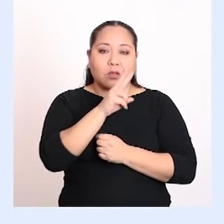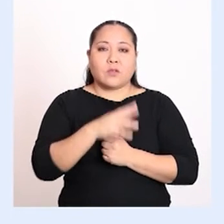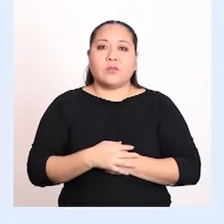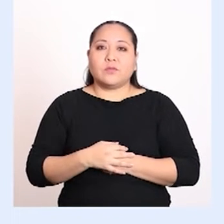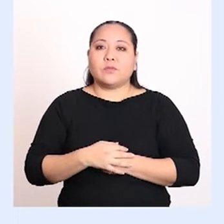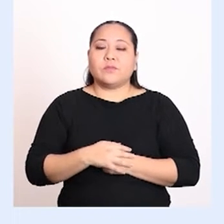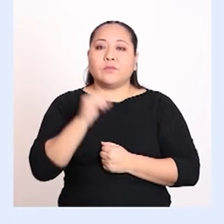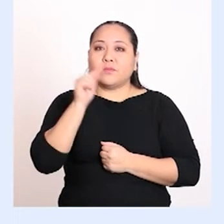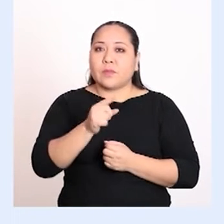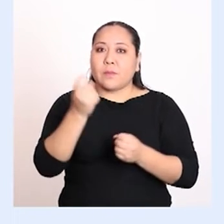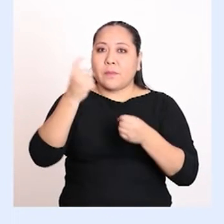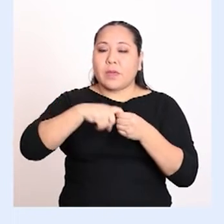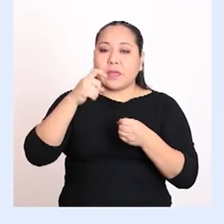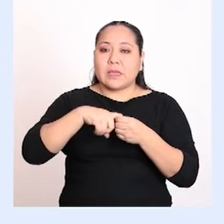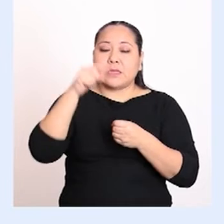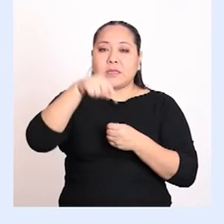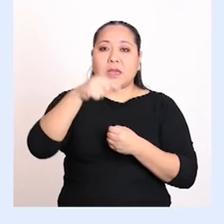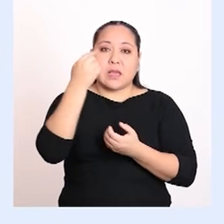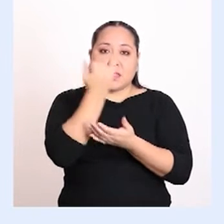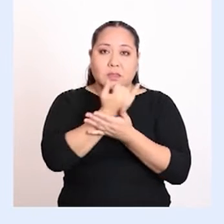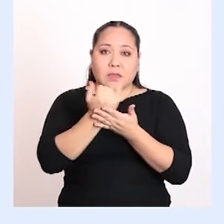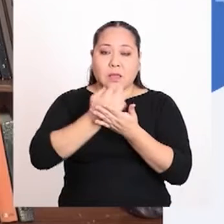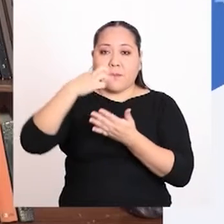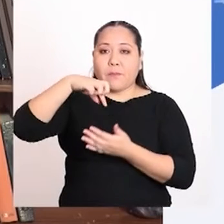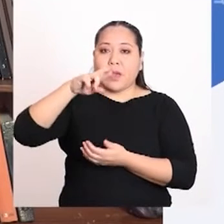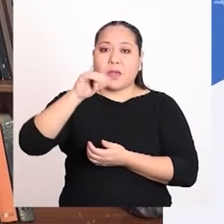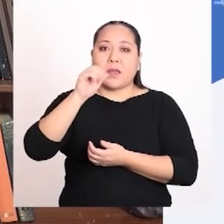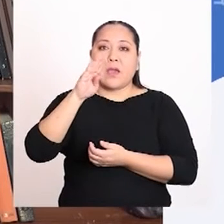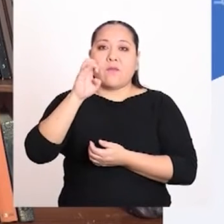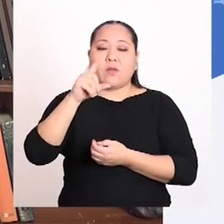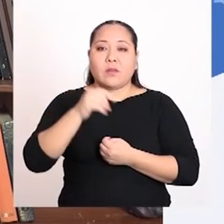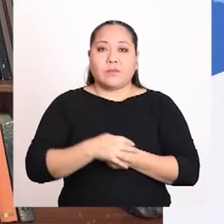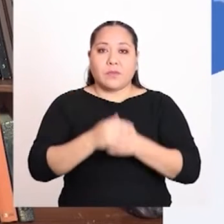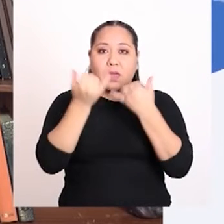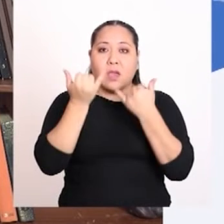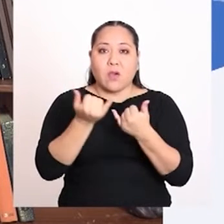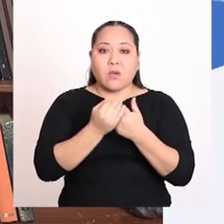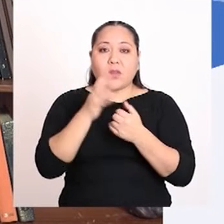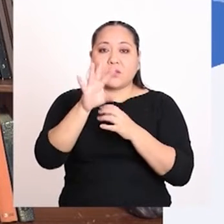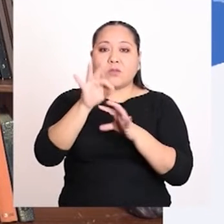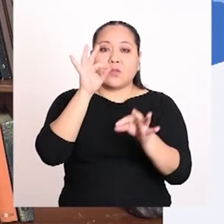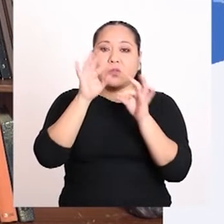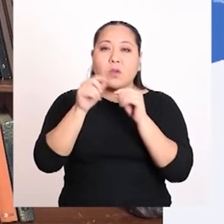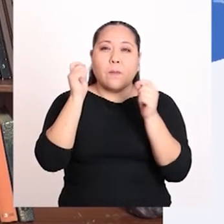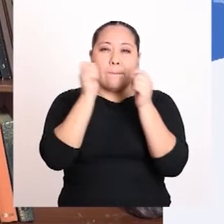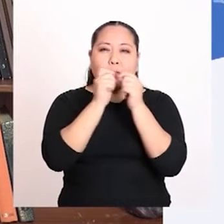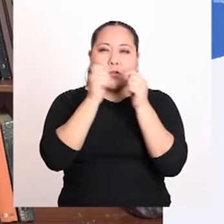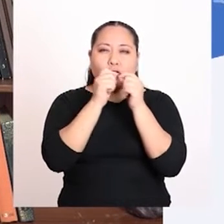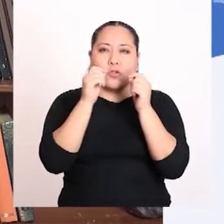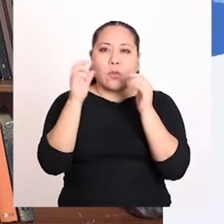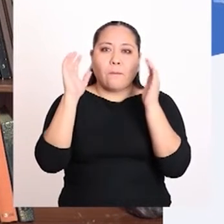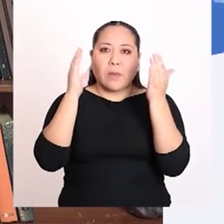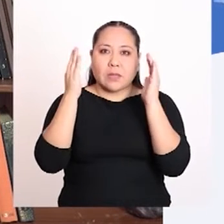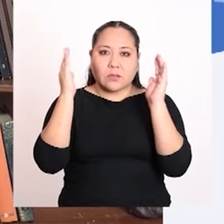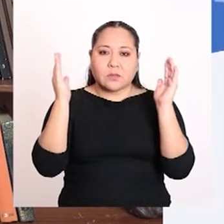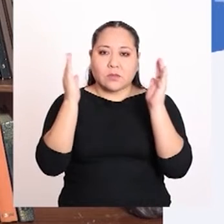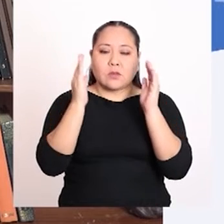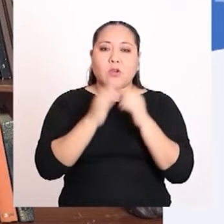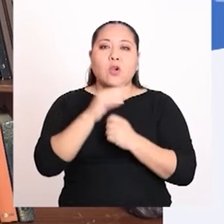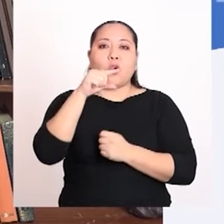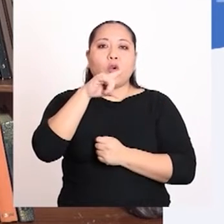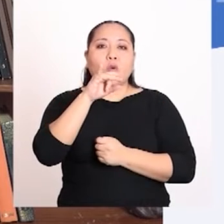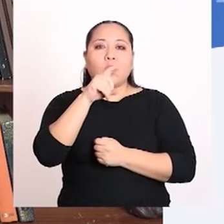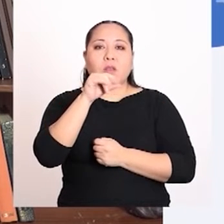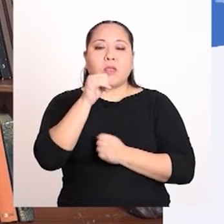2,32 que pertenece a la parábola. Ahora vamos a hallar su punto simétrico. Juliana, por